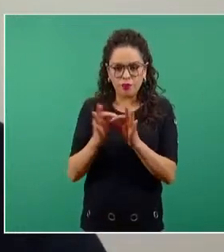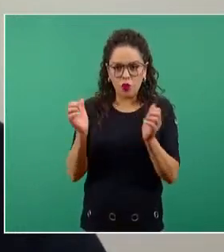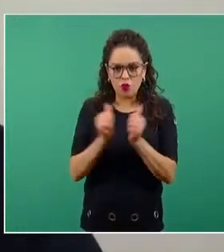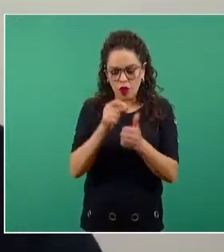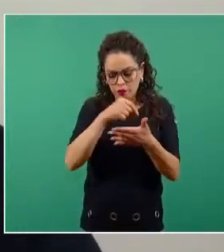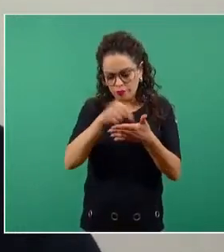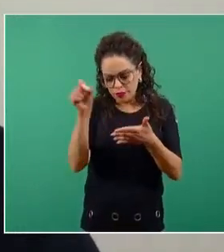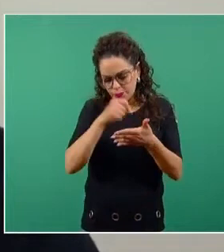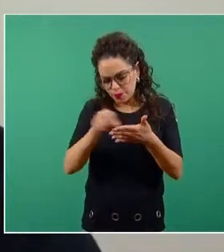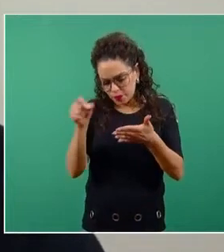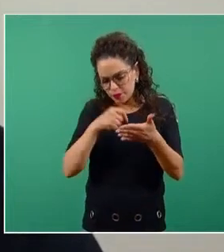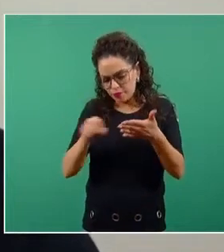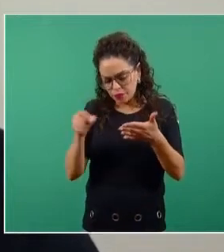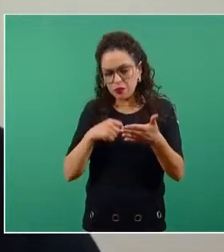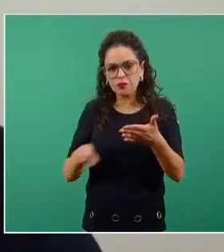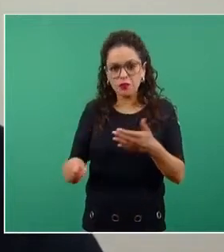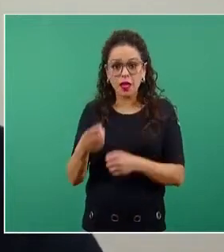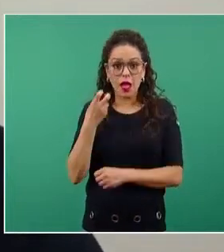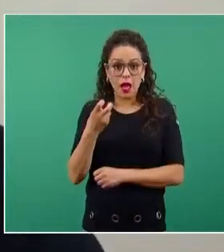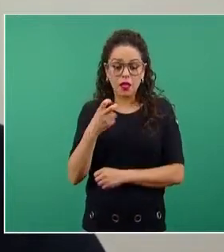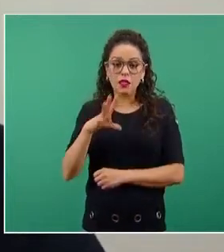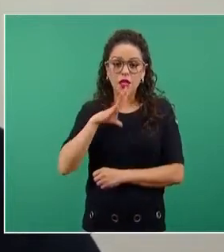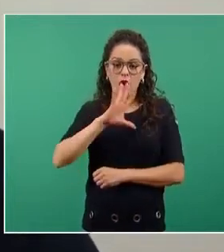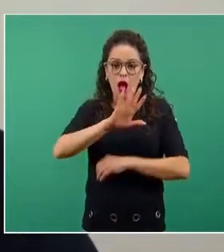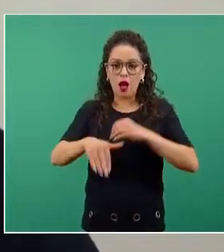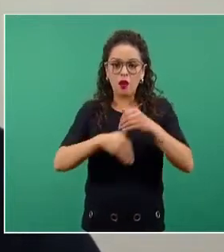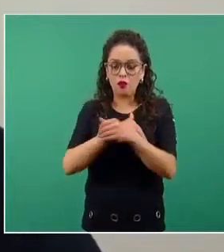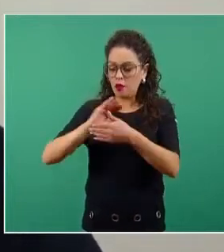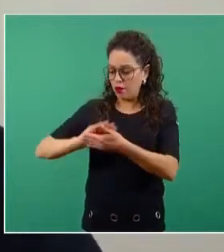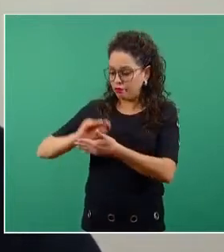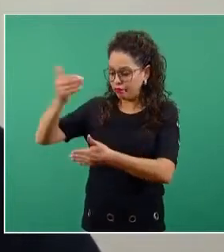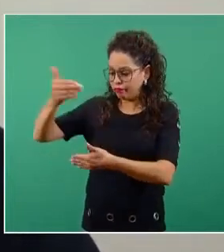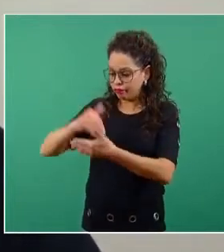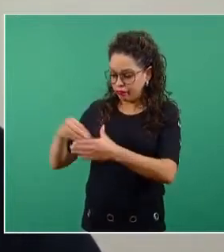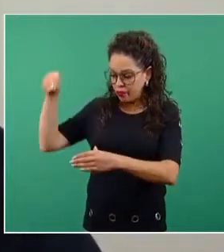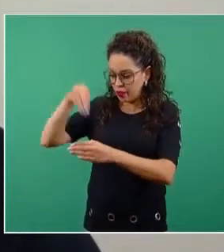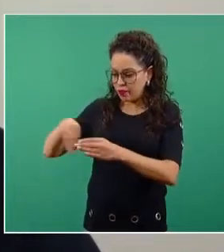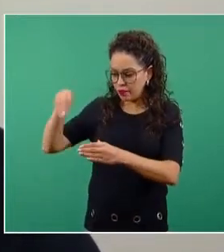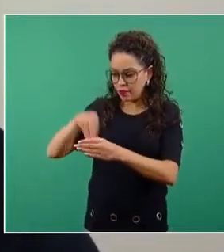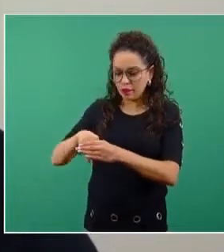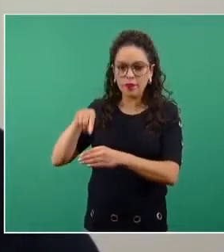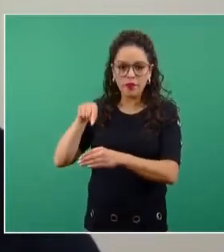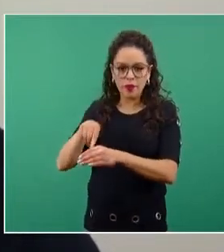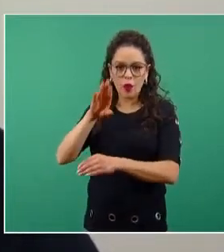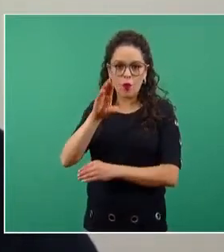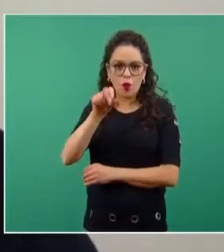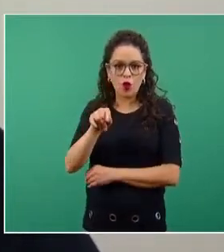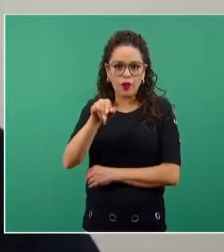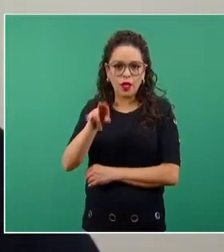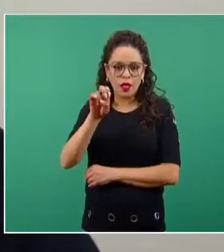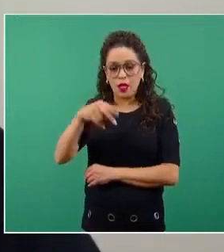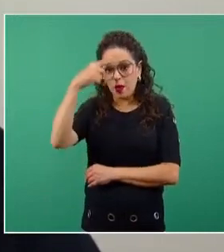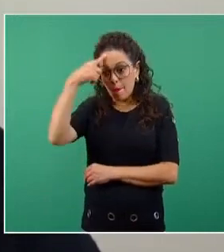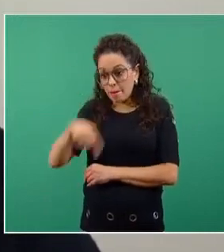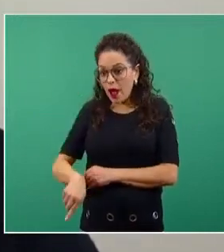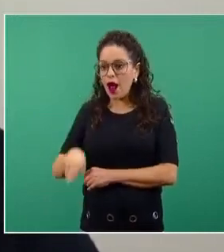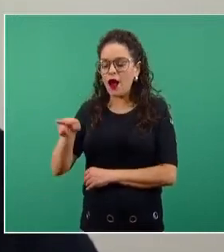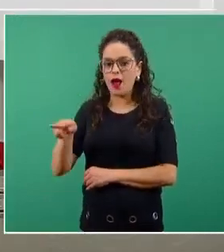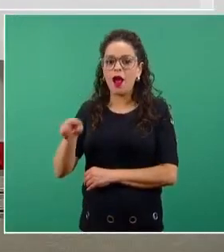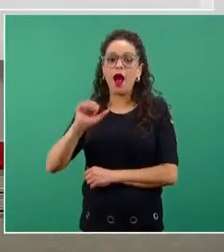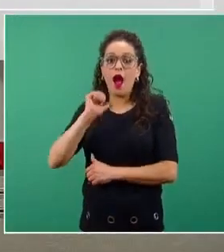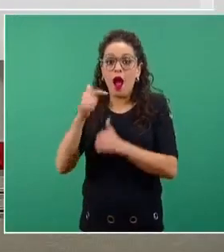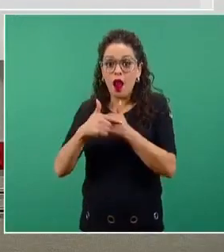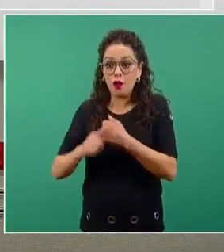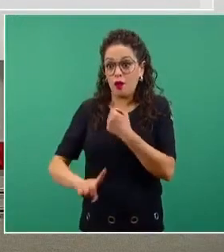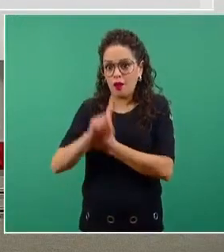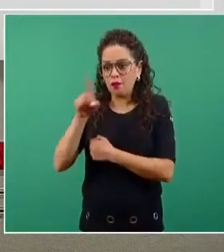forman parte de este botiquín de primeros auxilios que se tiene que tener en cada uno de los puntos. Y como decía, forma parte